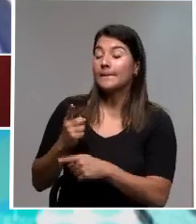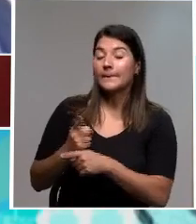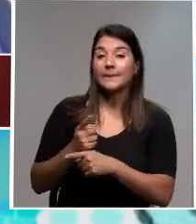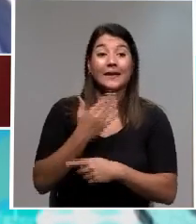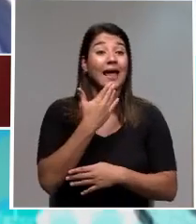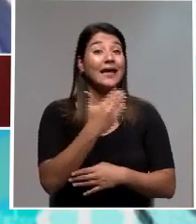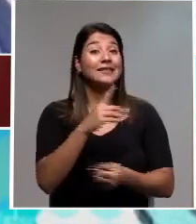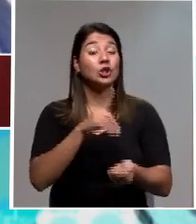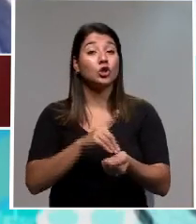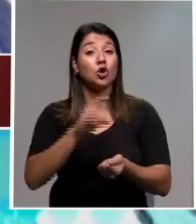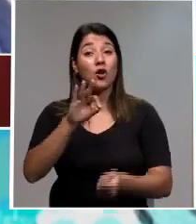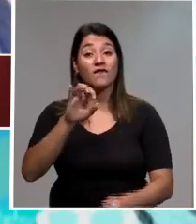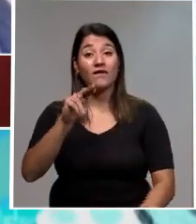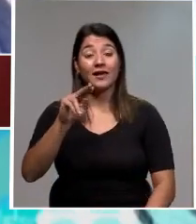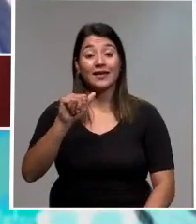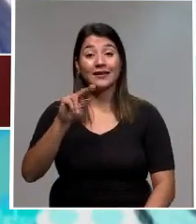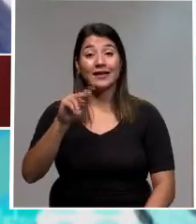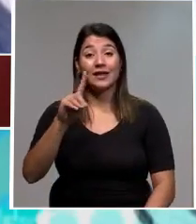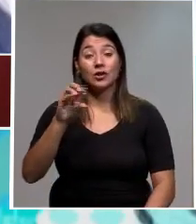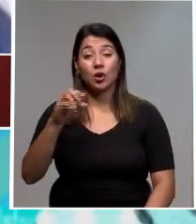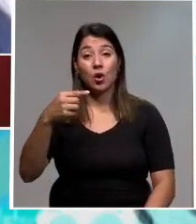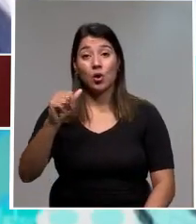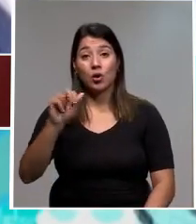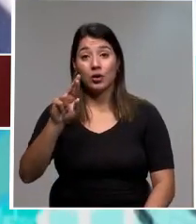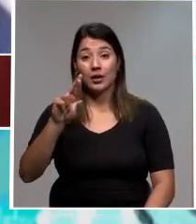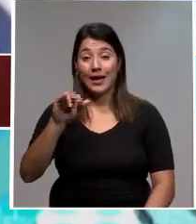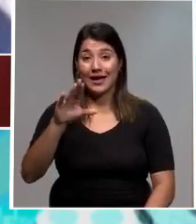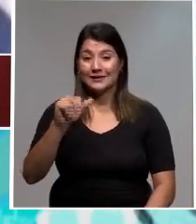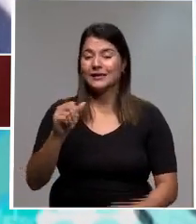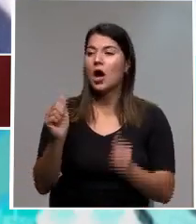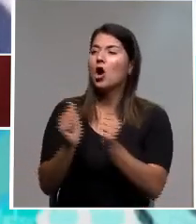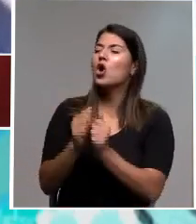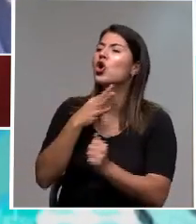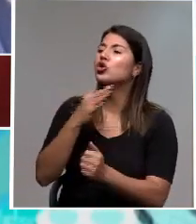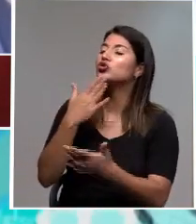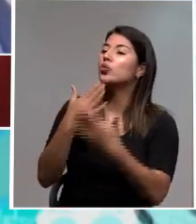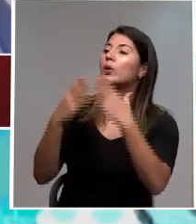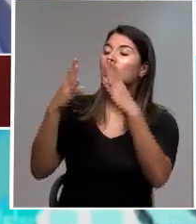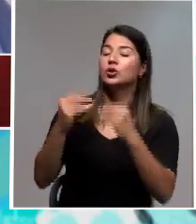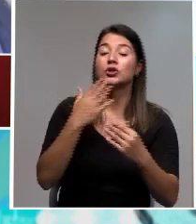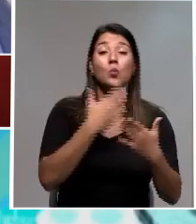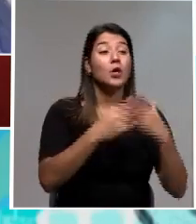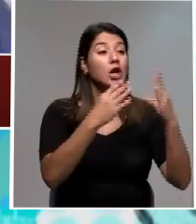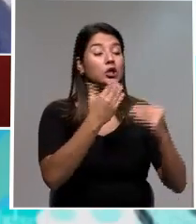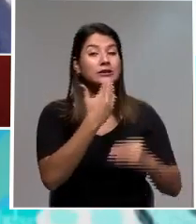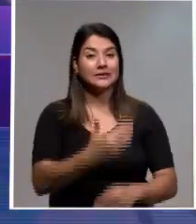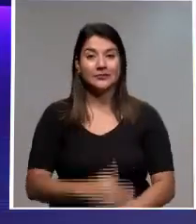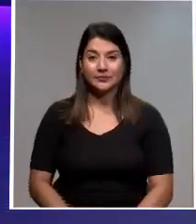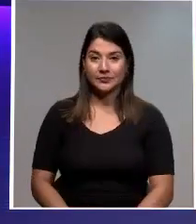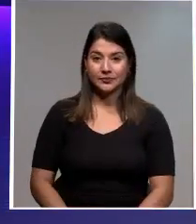doctor Fernando García. Con mucho gusto. Buenas noches. Buenas noches. Gracias, Fernando.